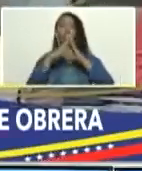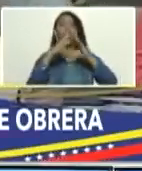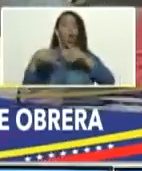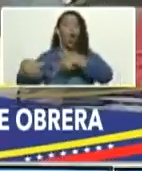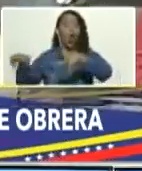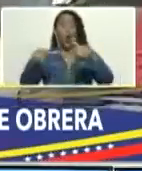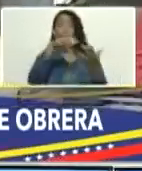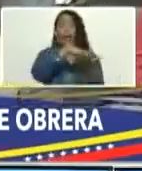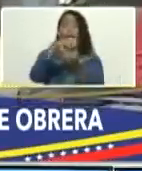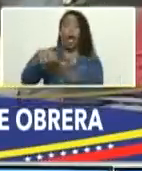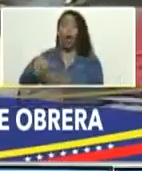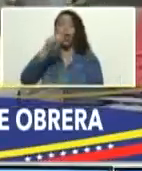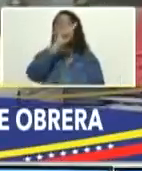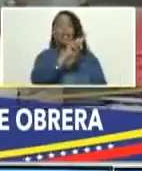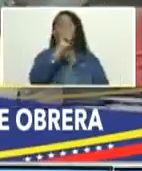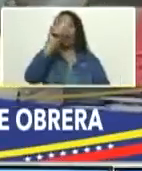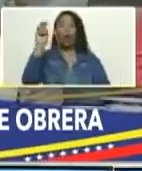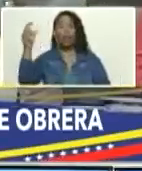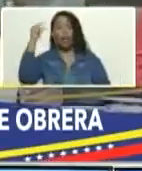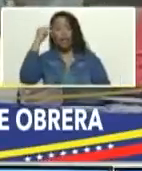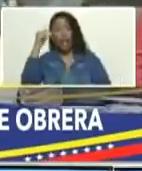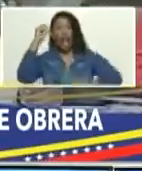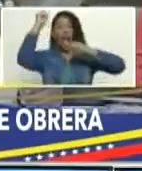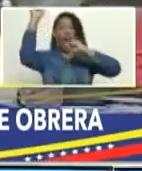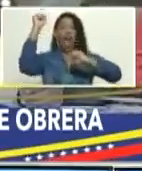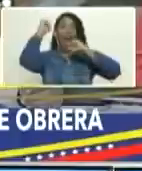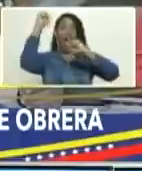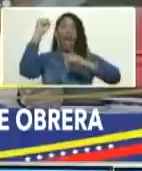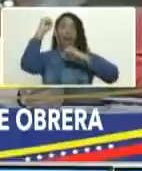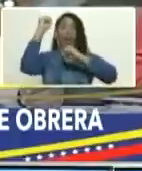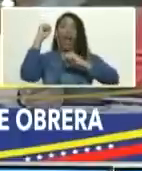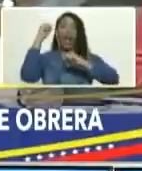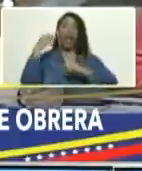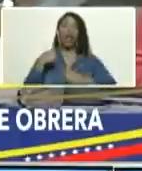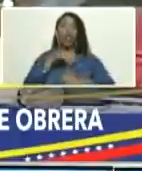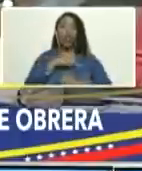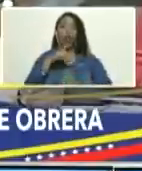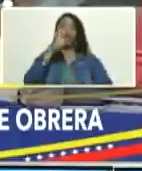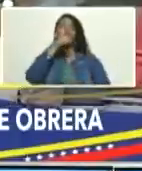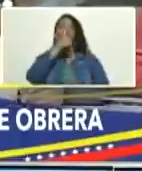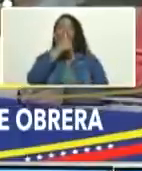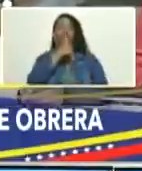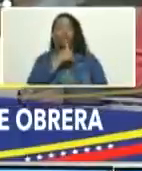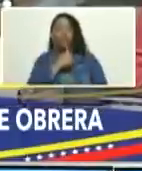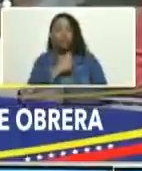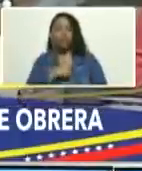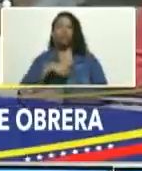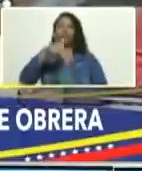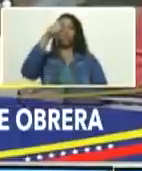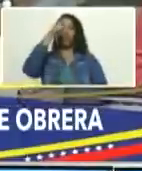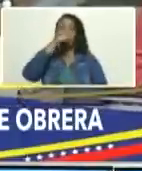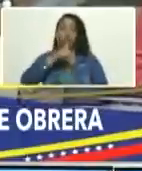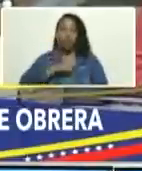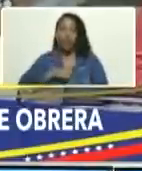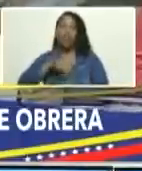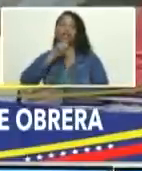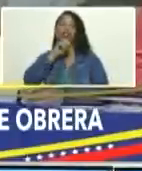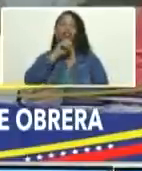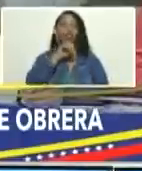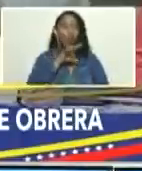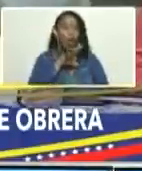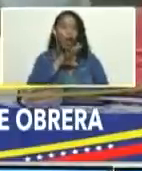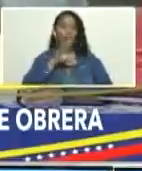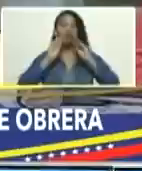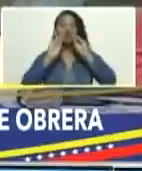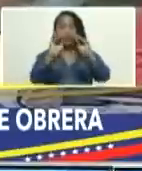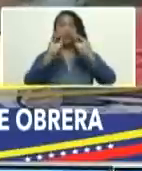guarimbas. 120 días de guarimba que aguantamos con paciencia, de manera estoica, y